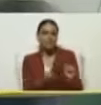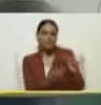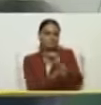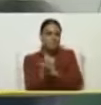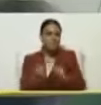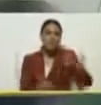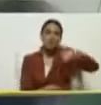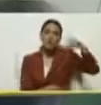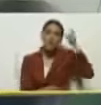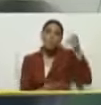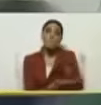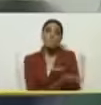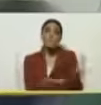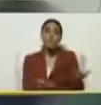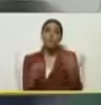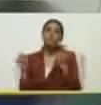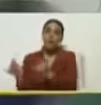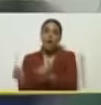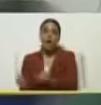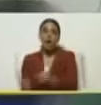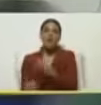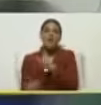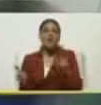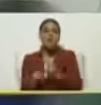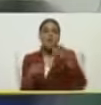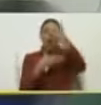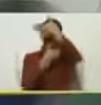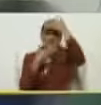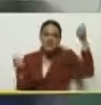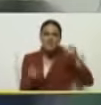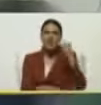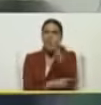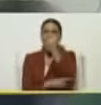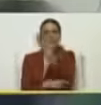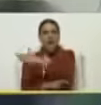pueblo. Son criminales y asesinos.